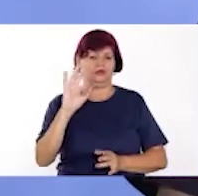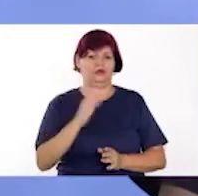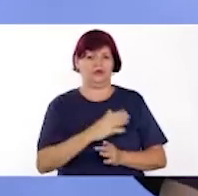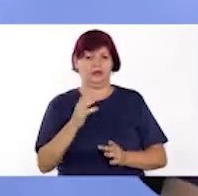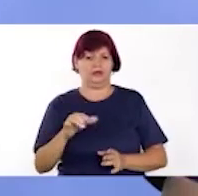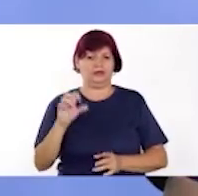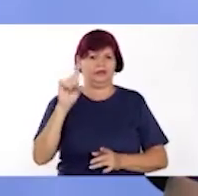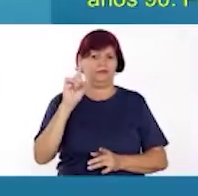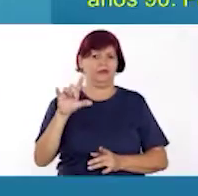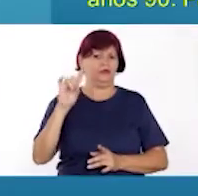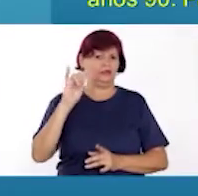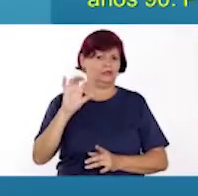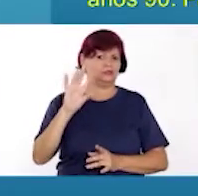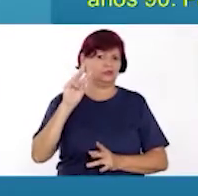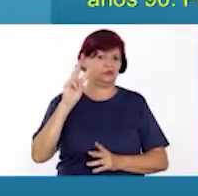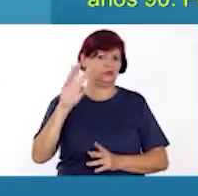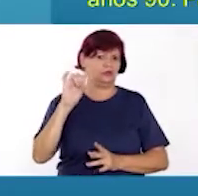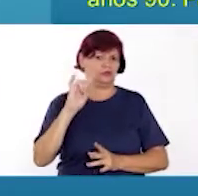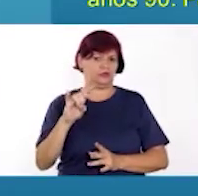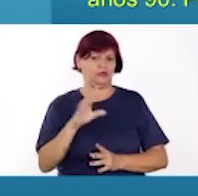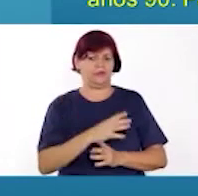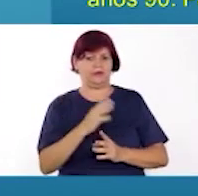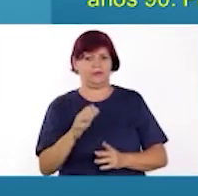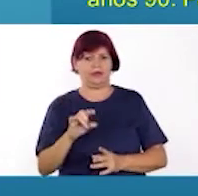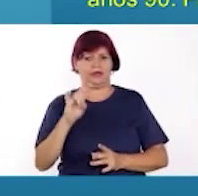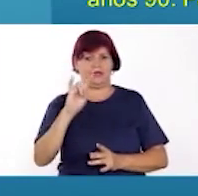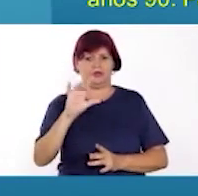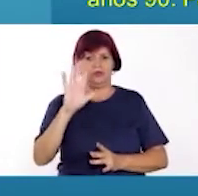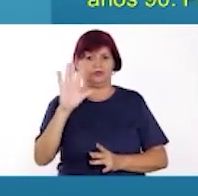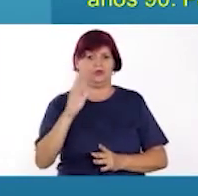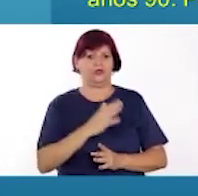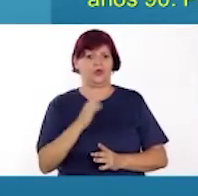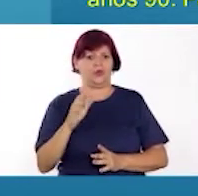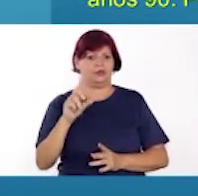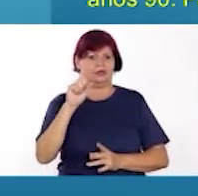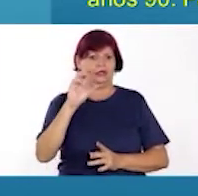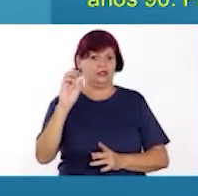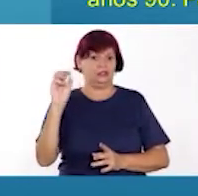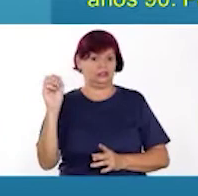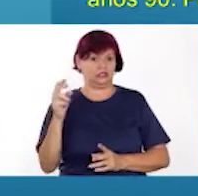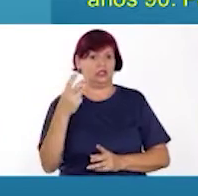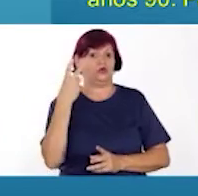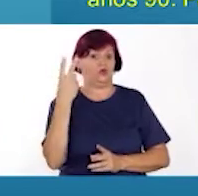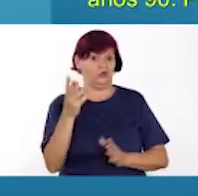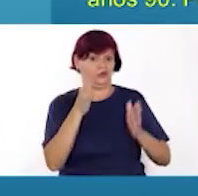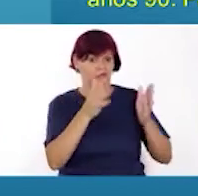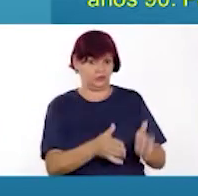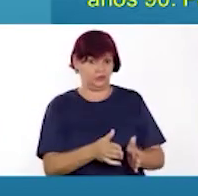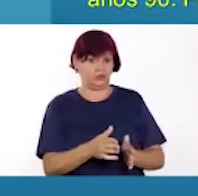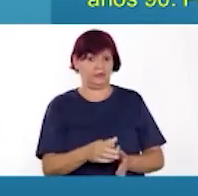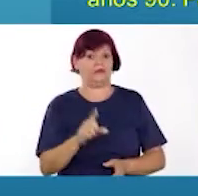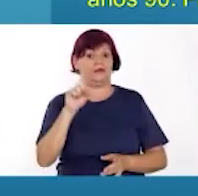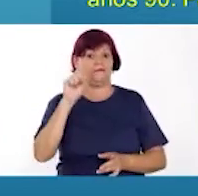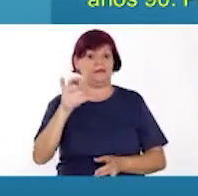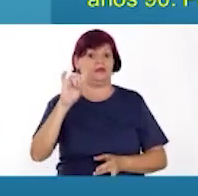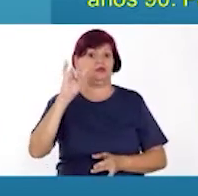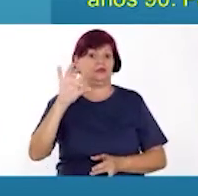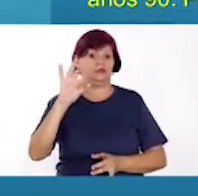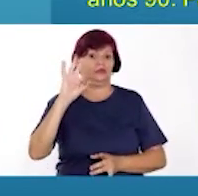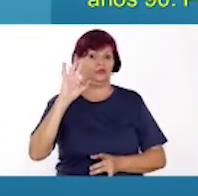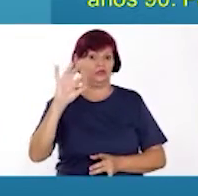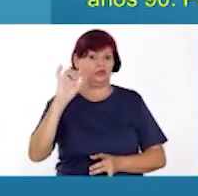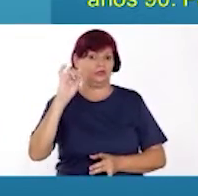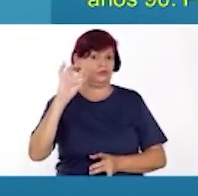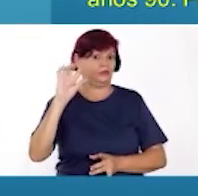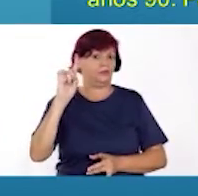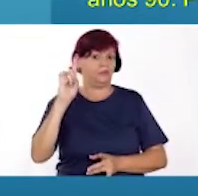primera etapa que va desde 1898 hasta 1939, que es la que corresponde a las páginas 95 a las 100 del